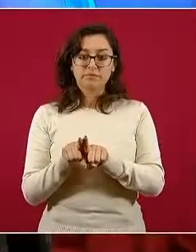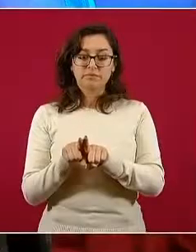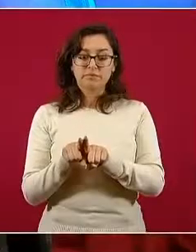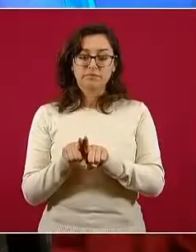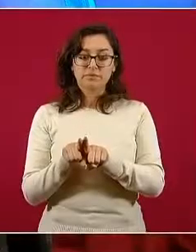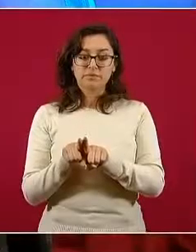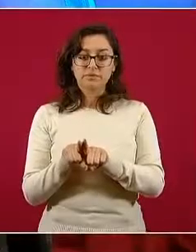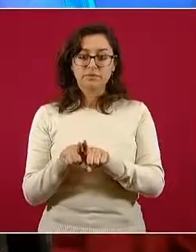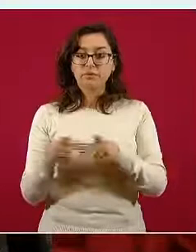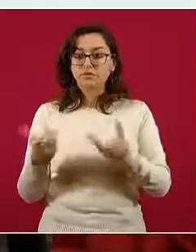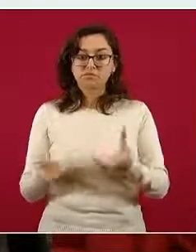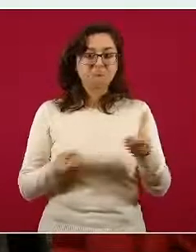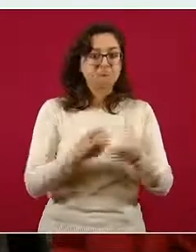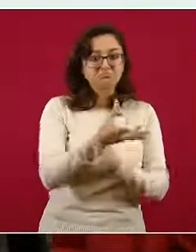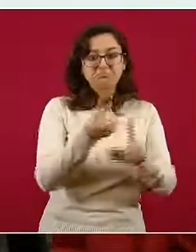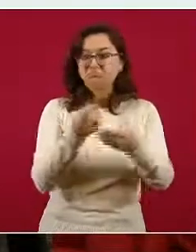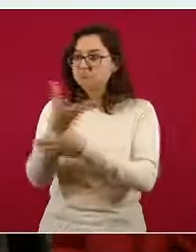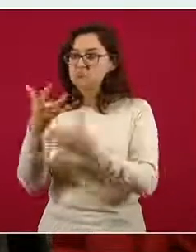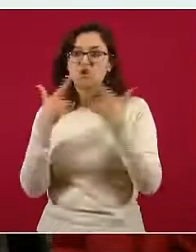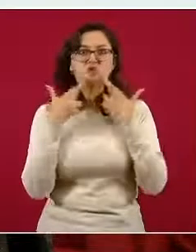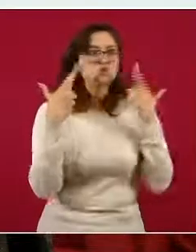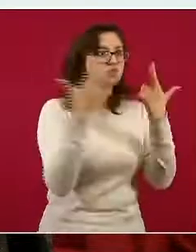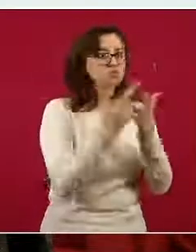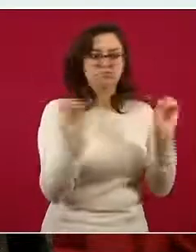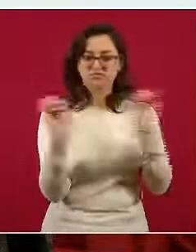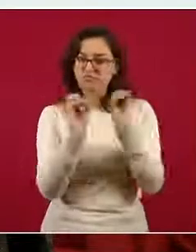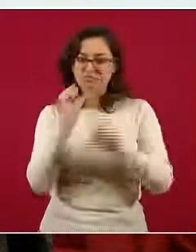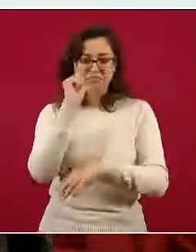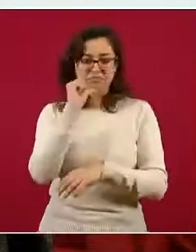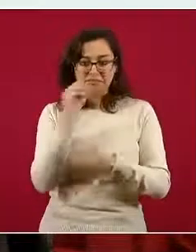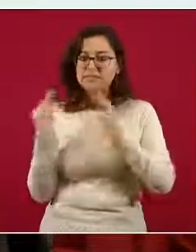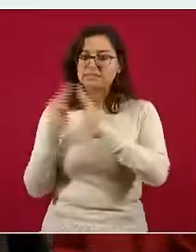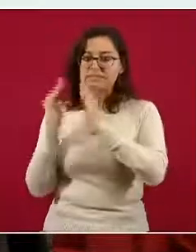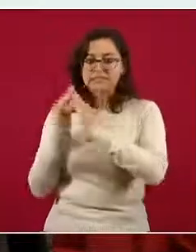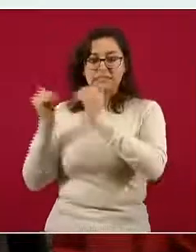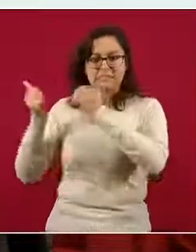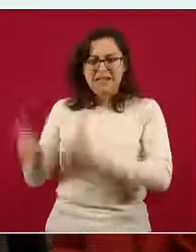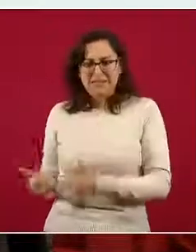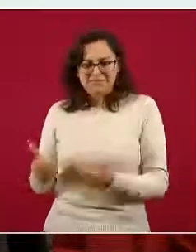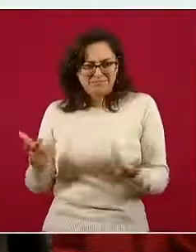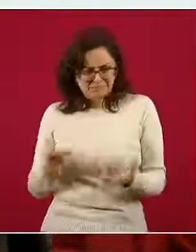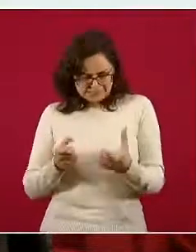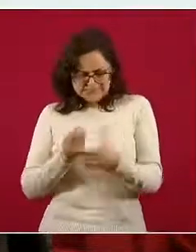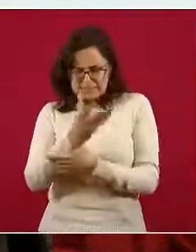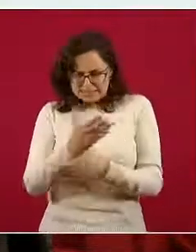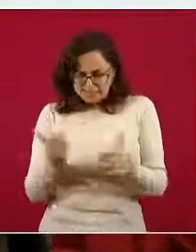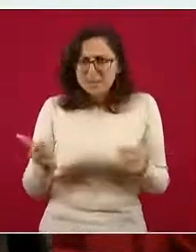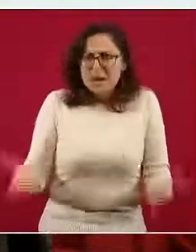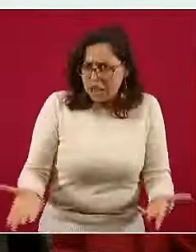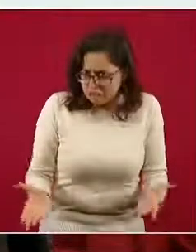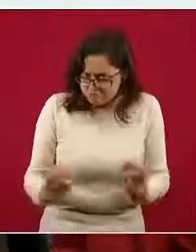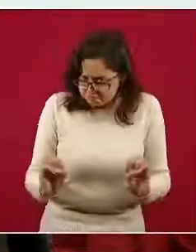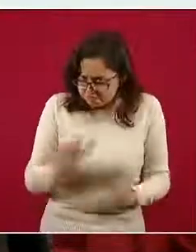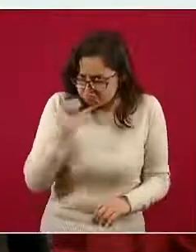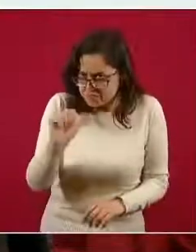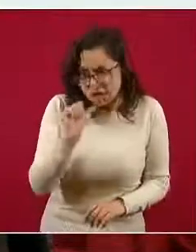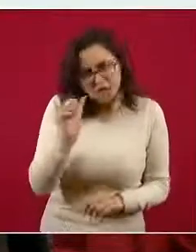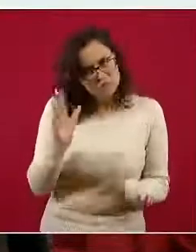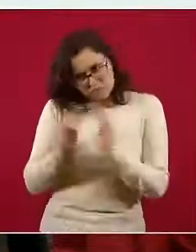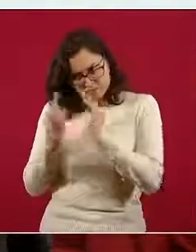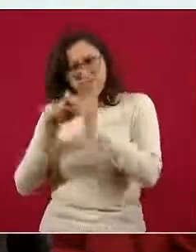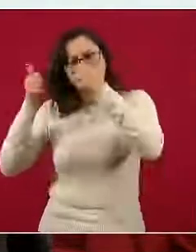sobre todo, no ir a reuniones y quédate en casa. Si no tienes nada a qué salir, mejor no